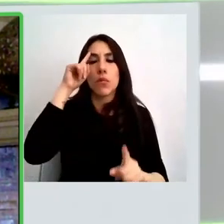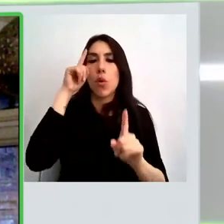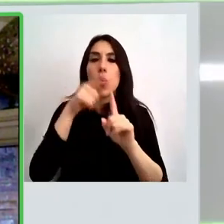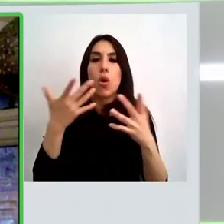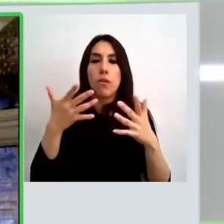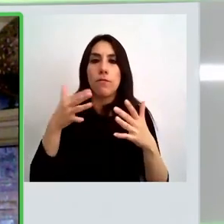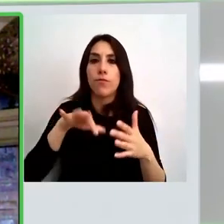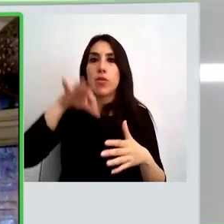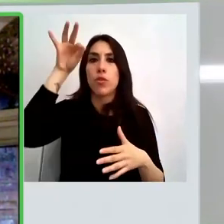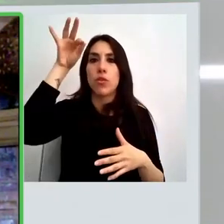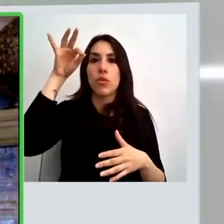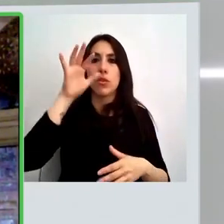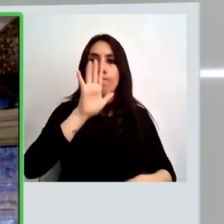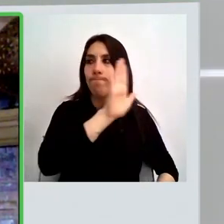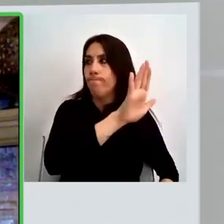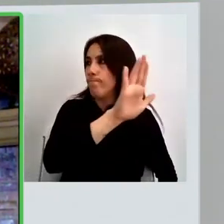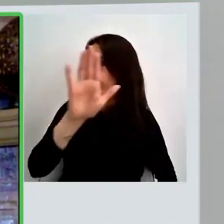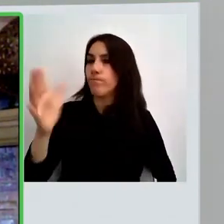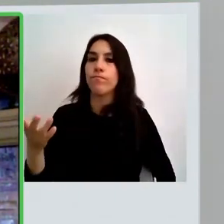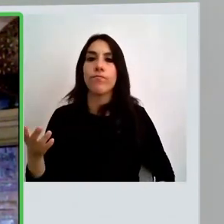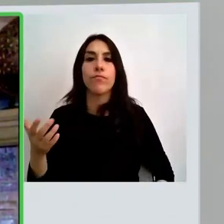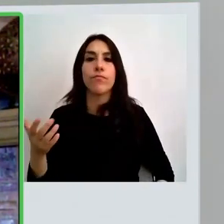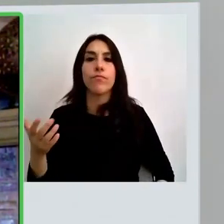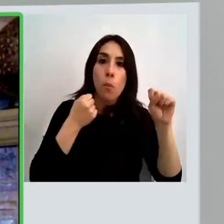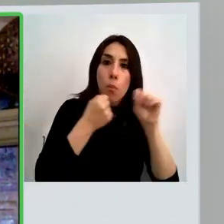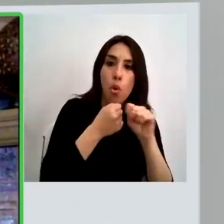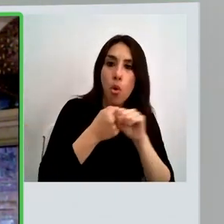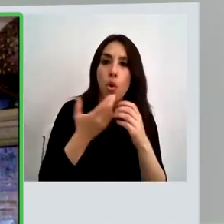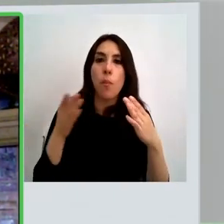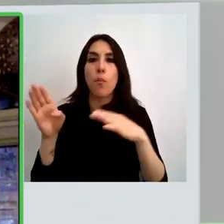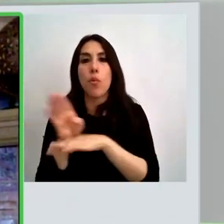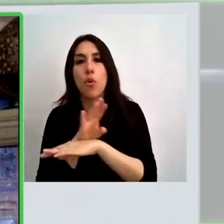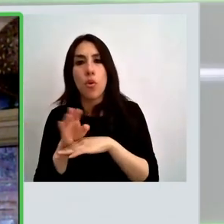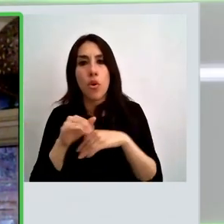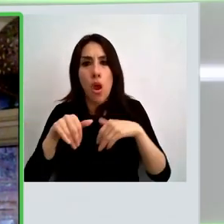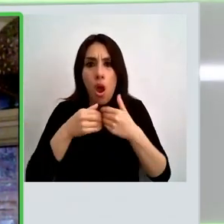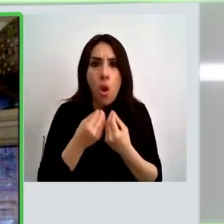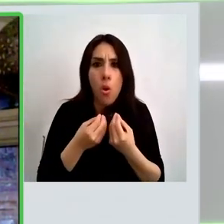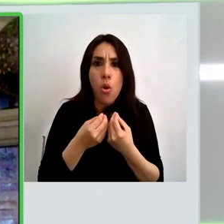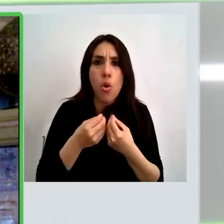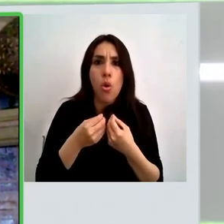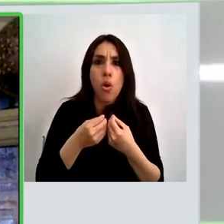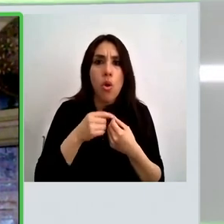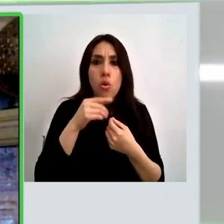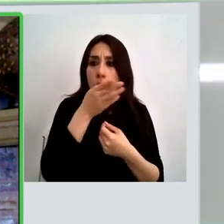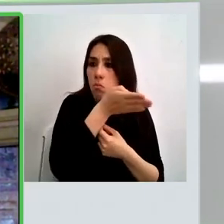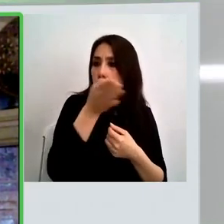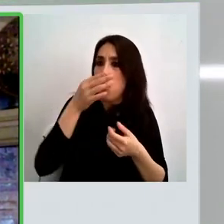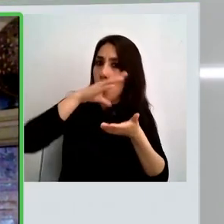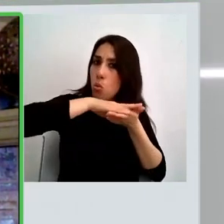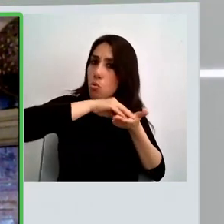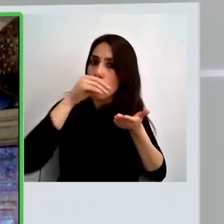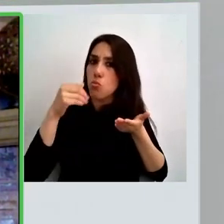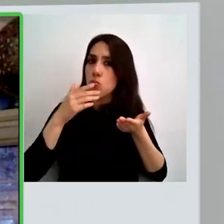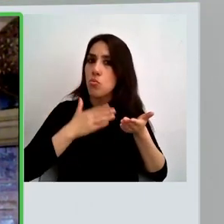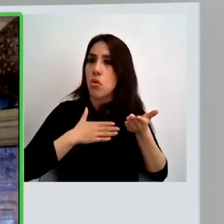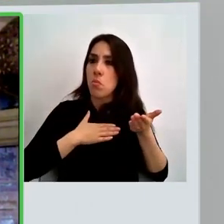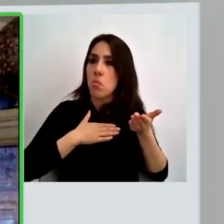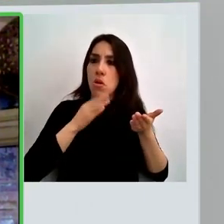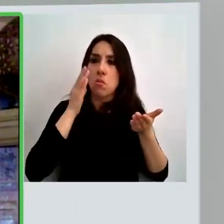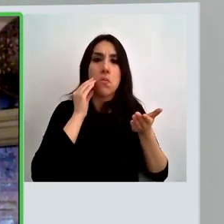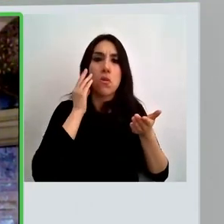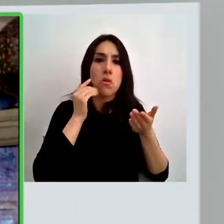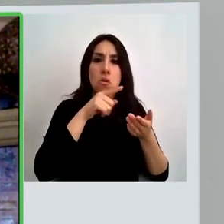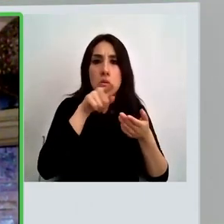y apoyen a sus organizaciones para que ellos aprendan directamente de sus propias experiencias entonces en mi